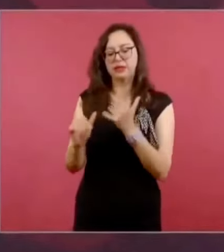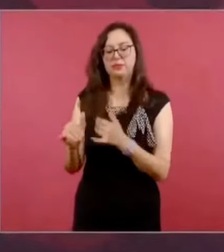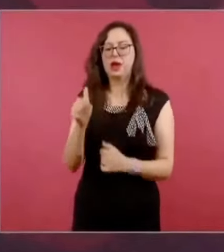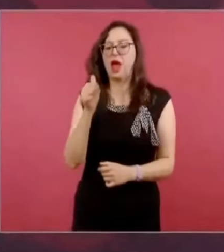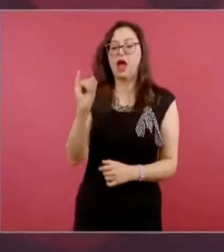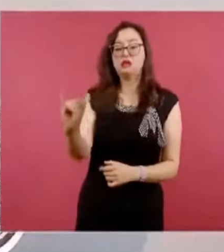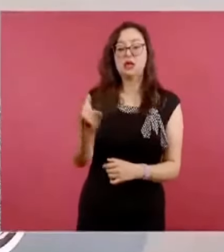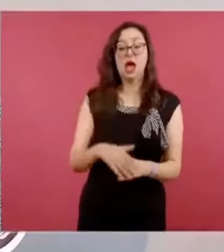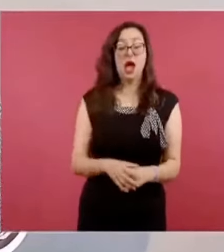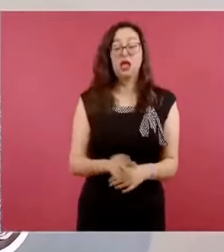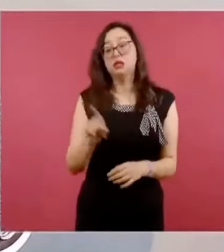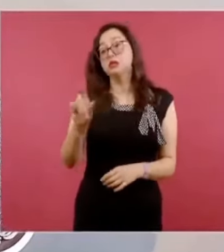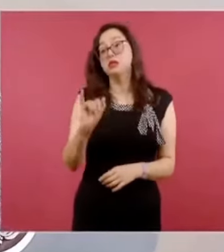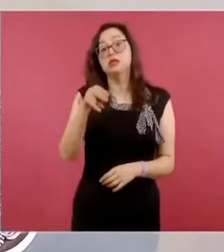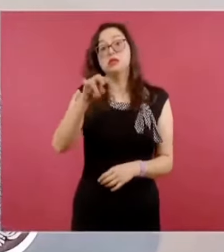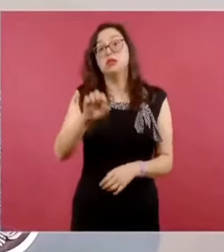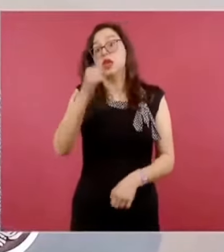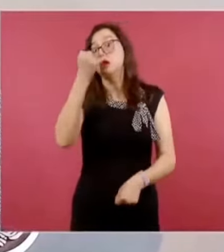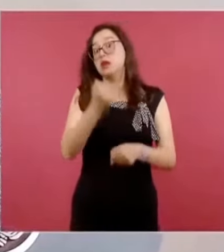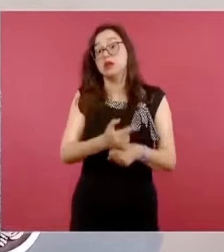no sabe.